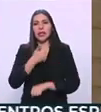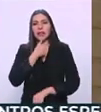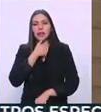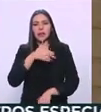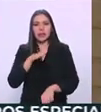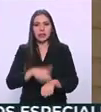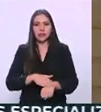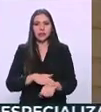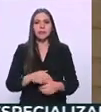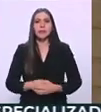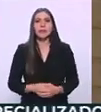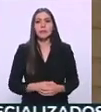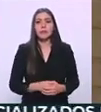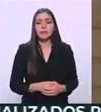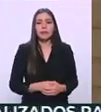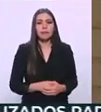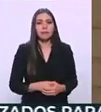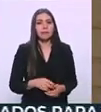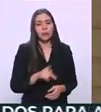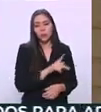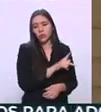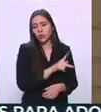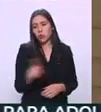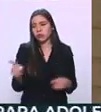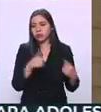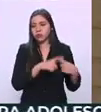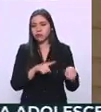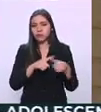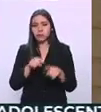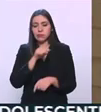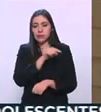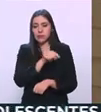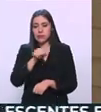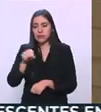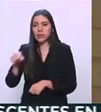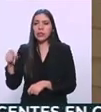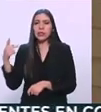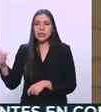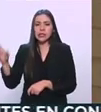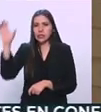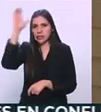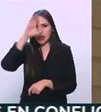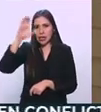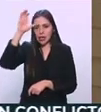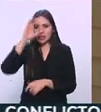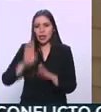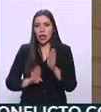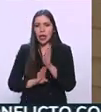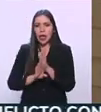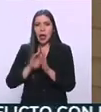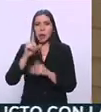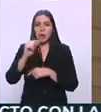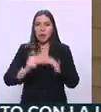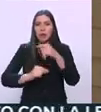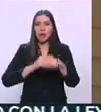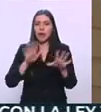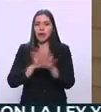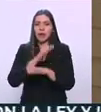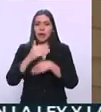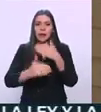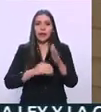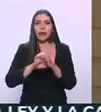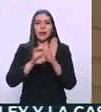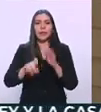administración. Todos estos son aspectos en donde el desarrollo científico ha ido avanzando, por ejemplo, las tecnologías